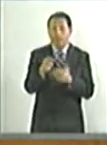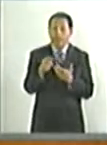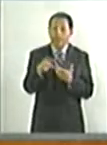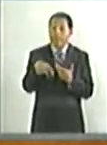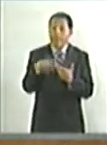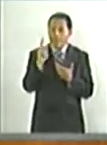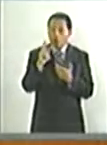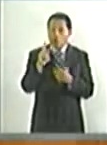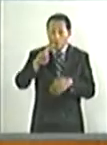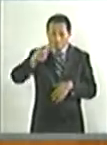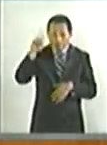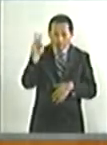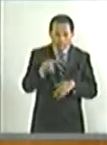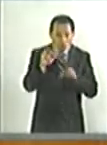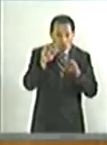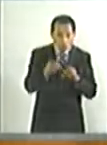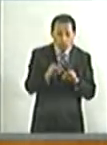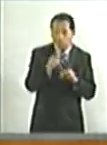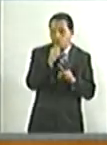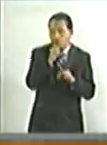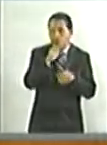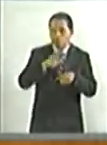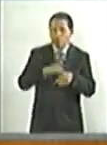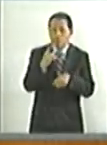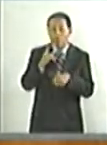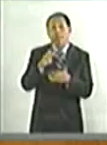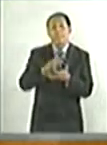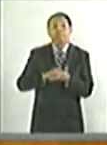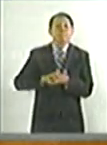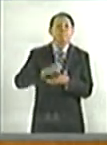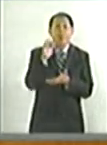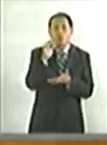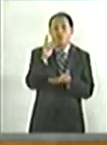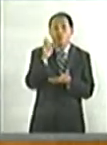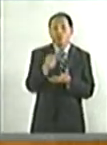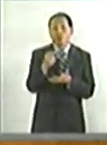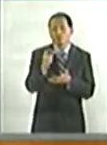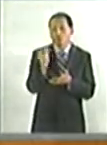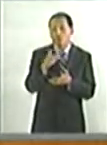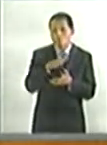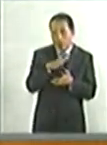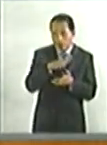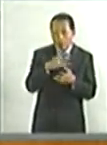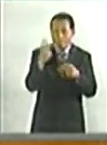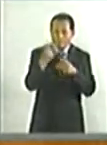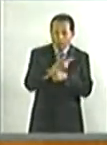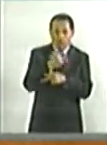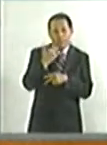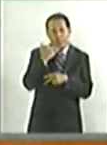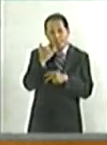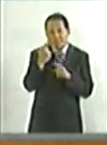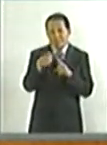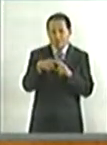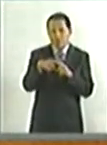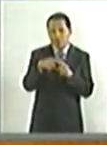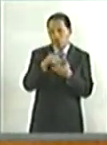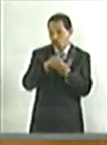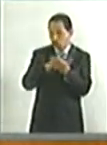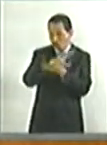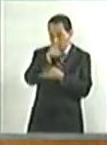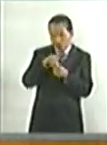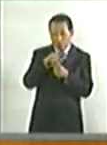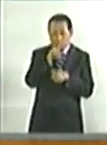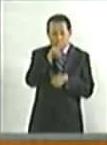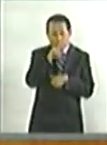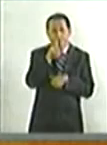magnitud real del delito, dado que la mayoría de las tentativas ni los hechos se contabilizan.